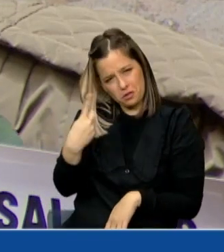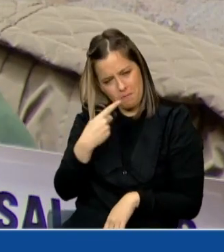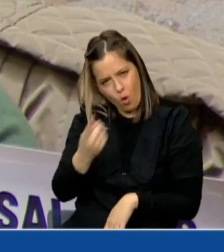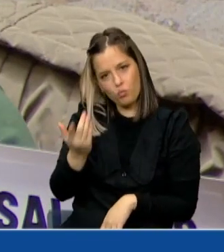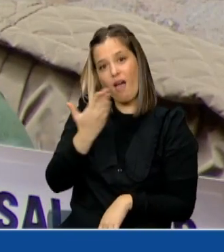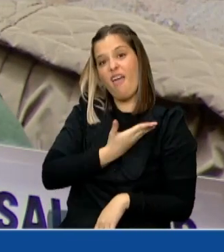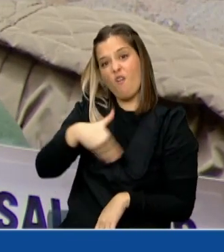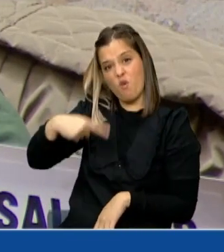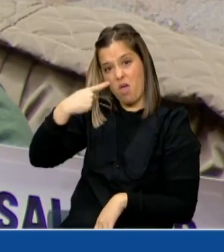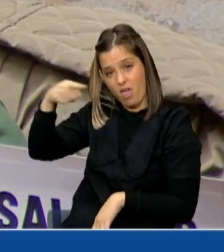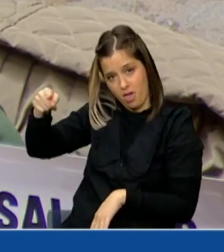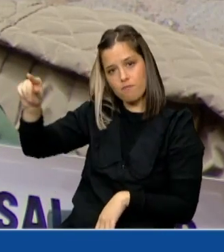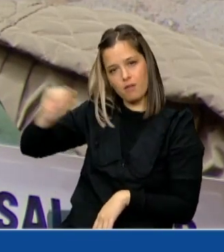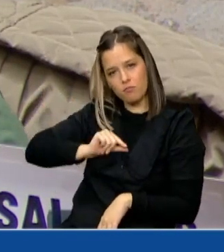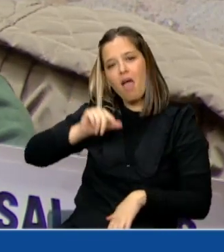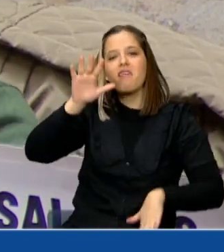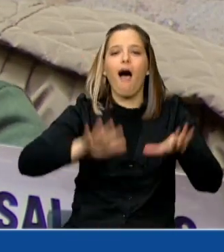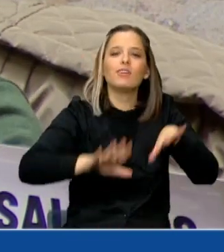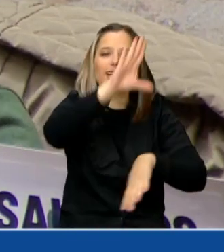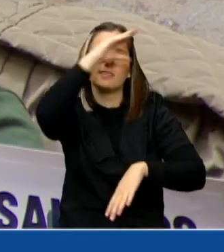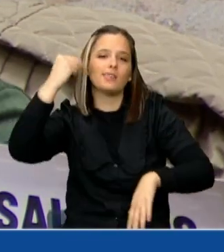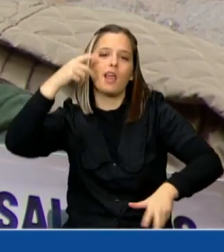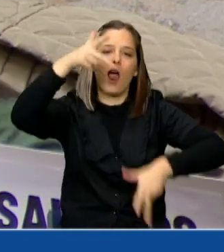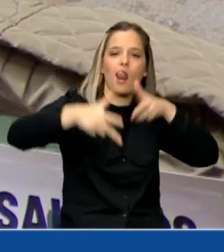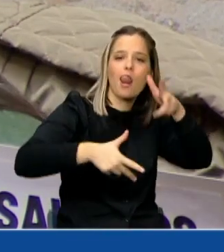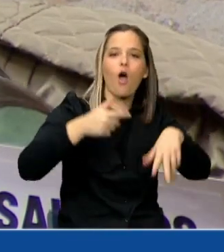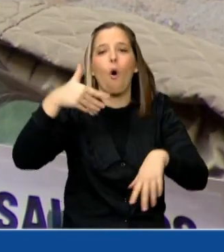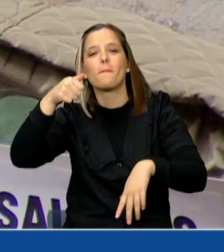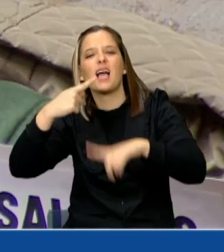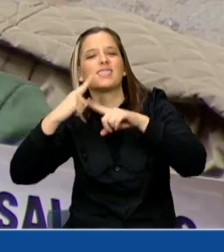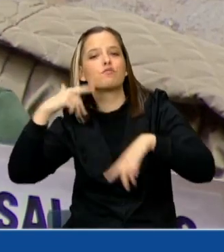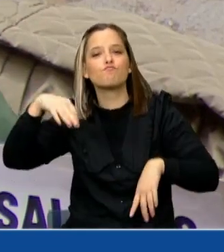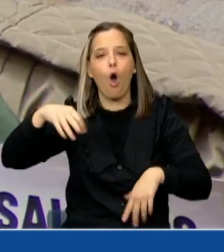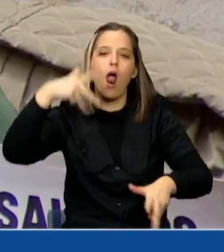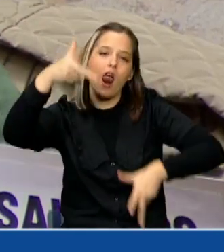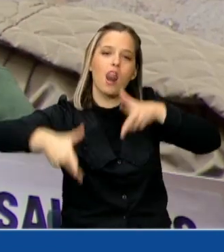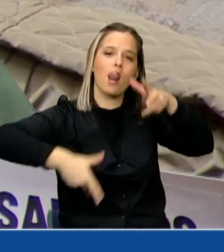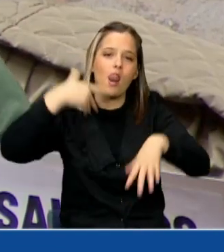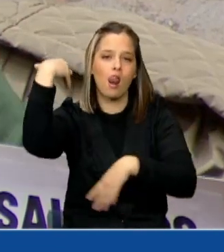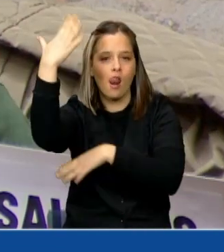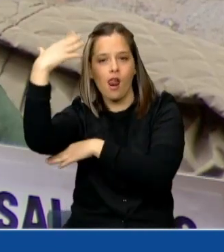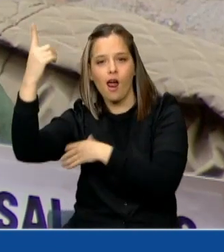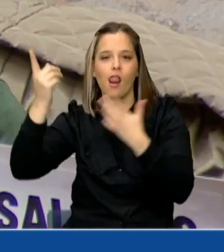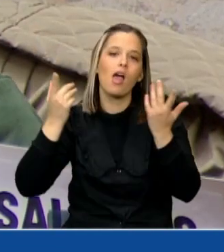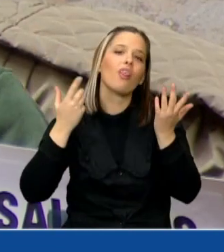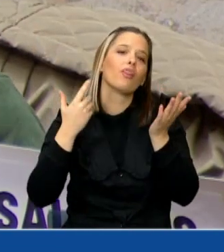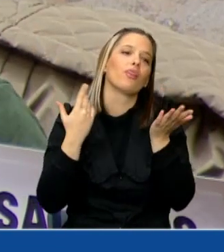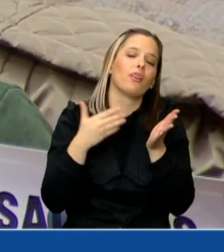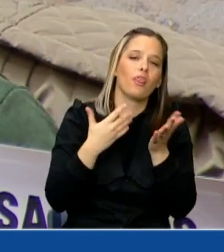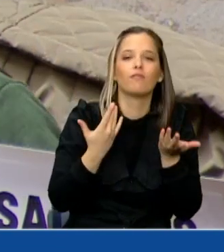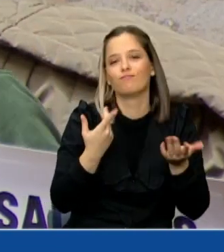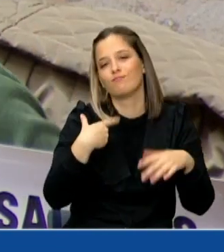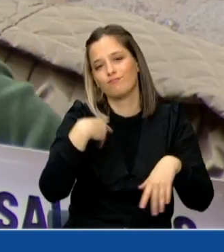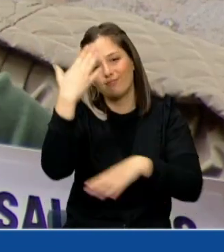¿no?, y que vemos cada tanto a Cristina, a Máximo y a algunos otros integrantes del gobierno cuestionando en ciertos ámbitos,